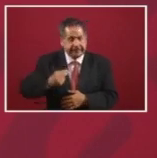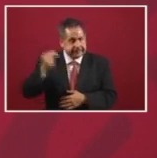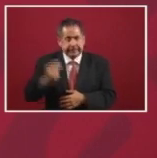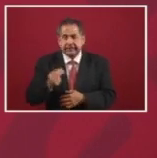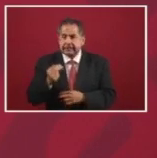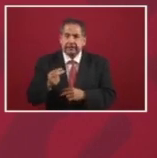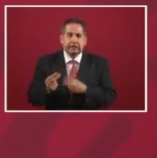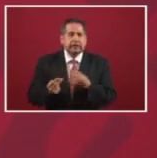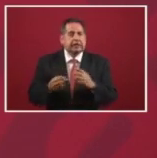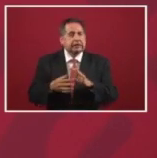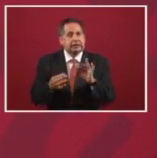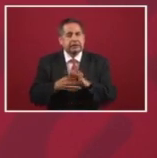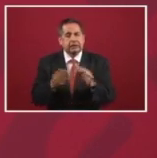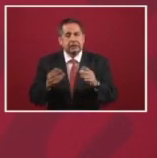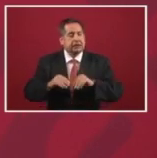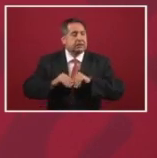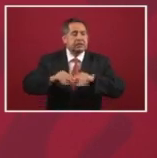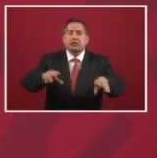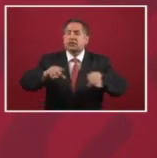que